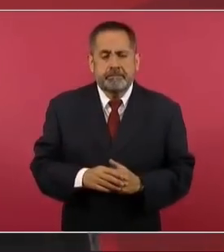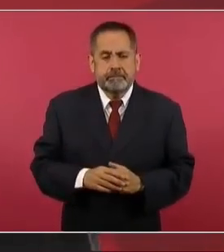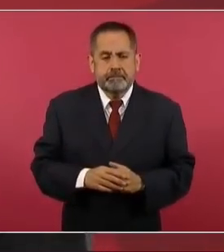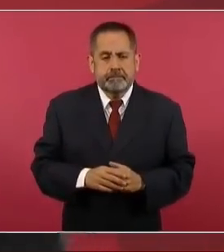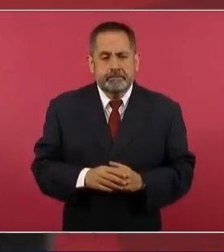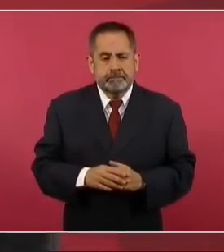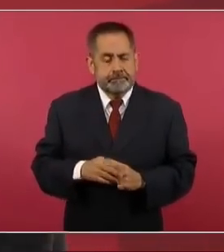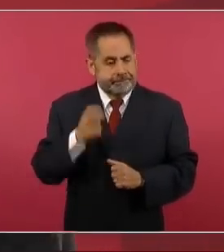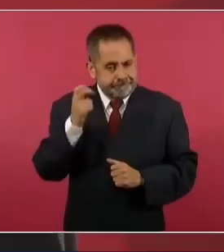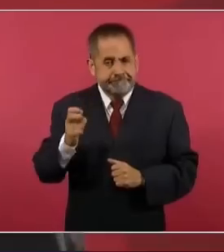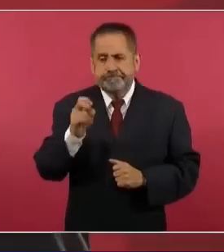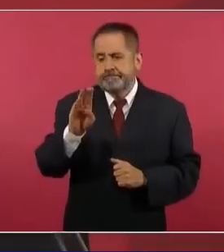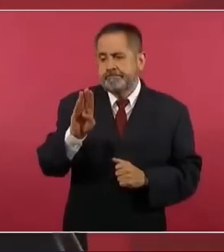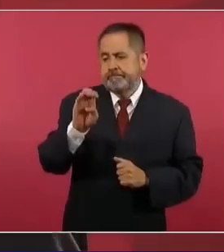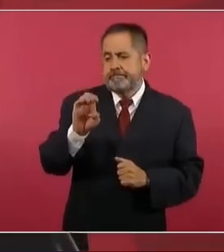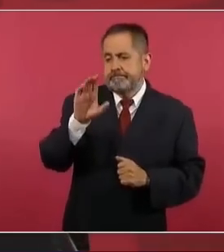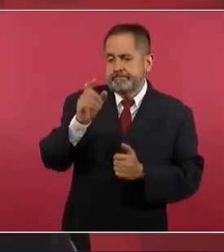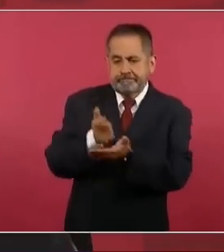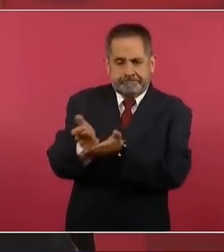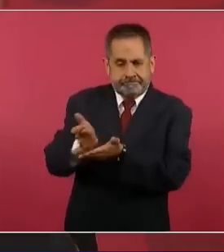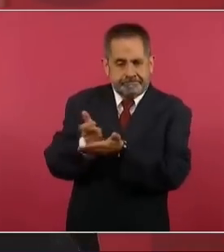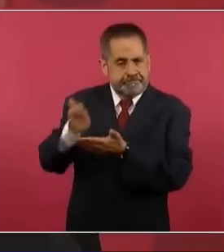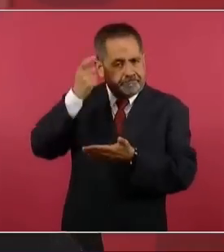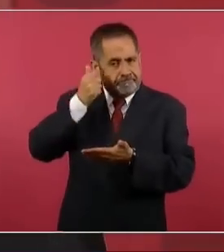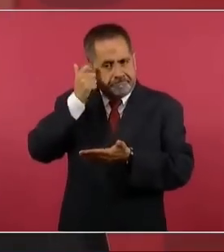Entonces, las becas son para eso.